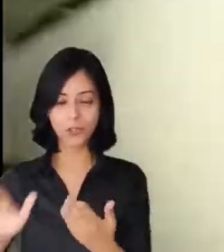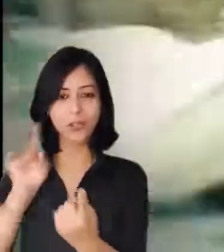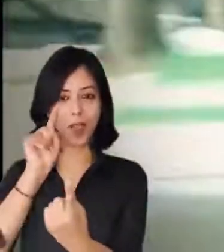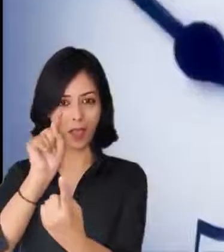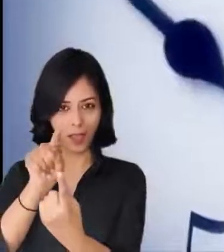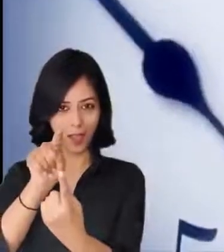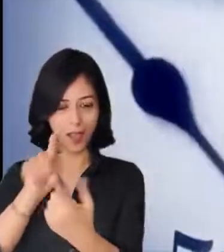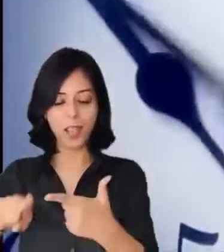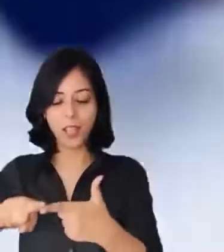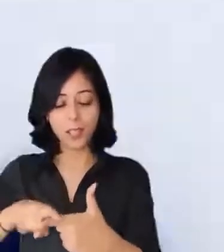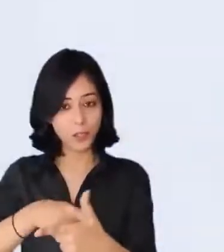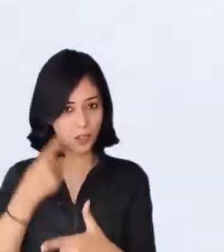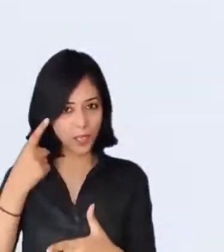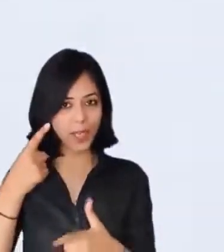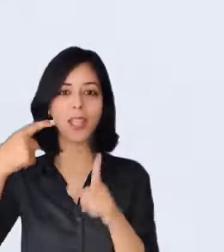cuando tenía que llamar.